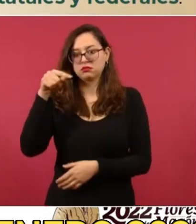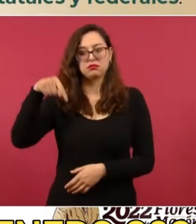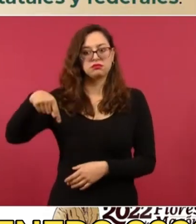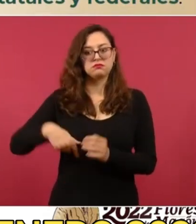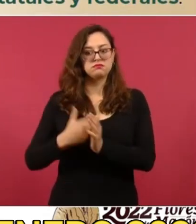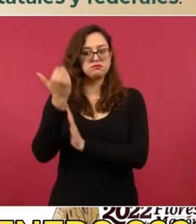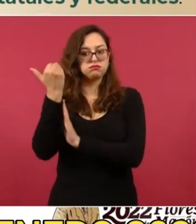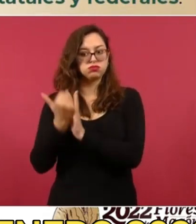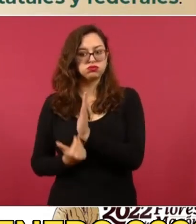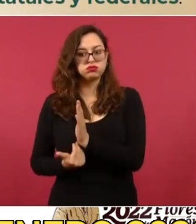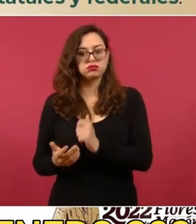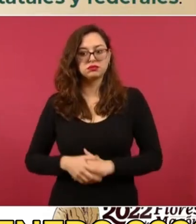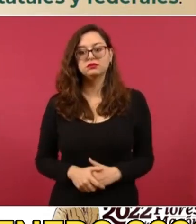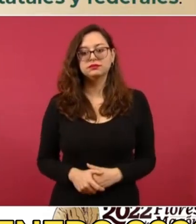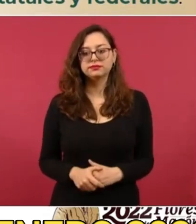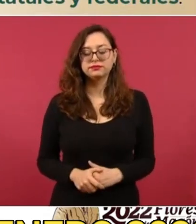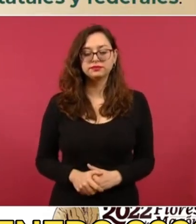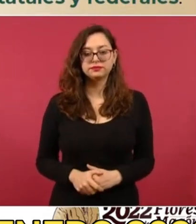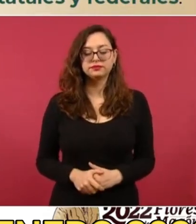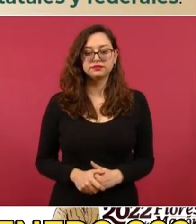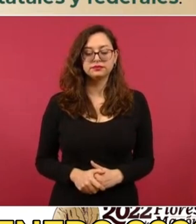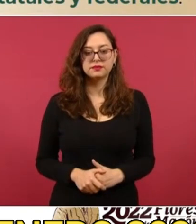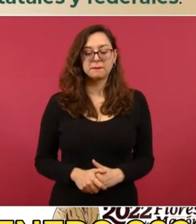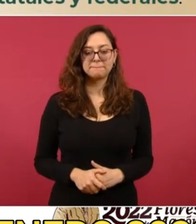si hago bien las cuentas.